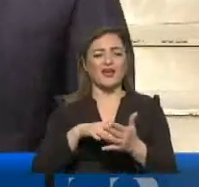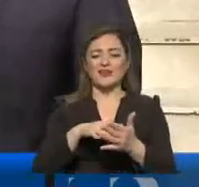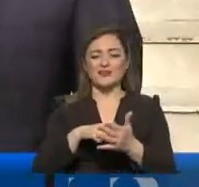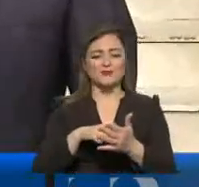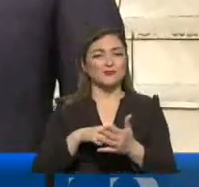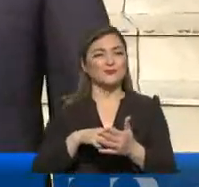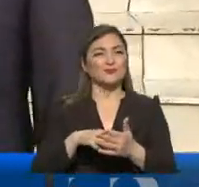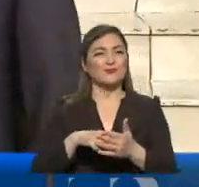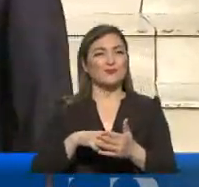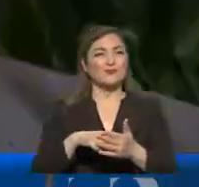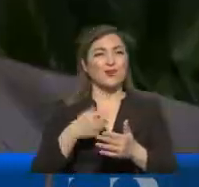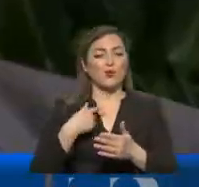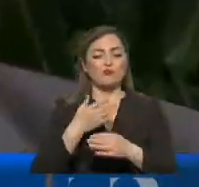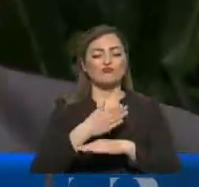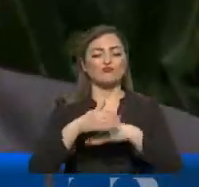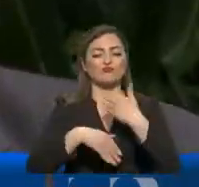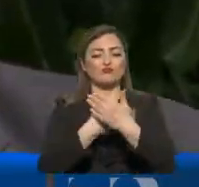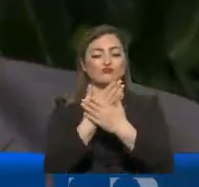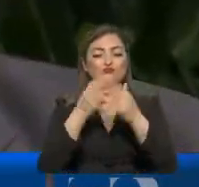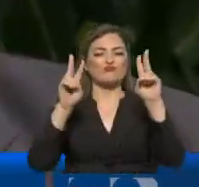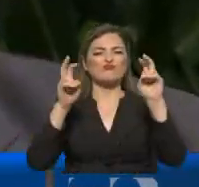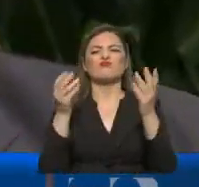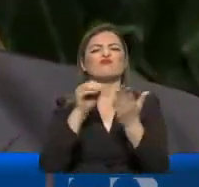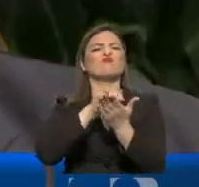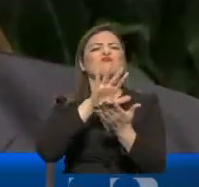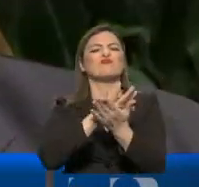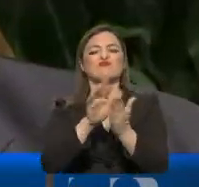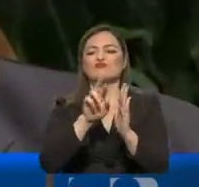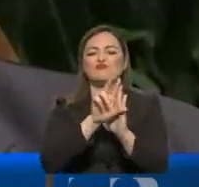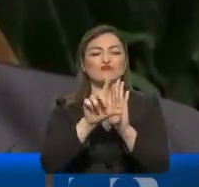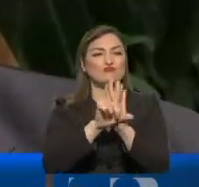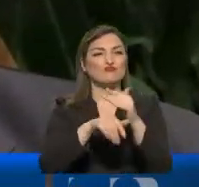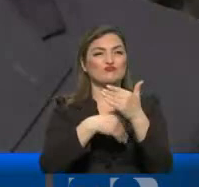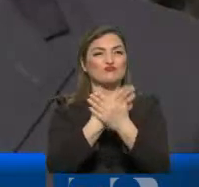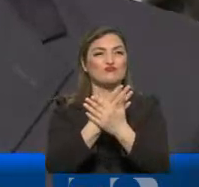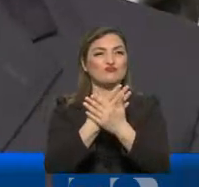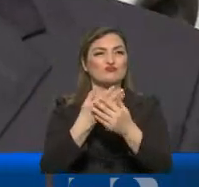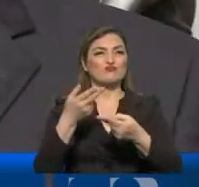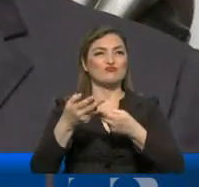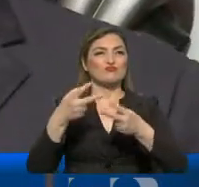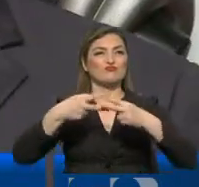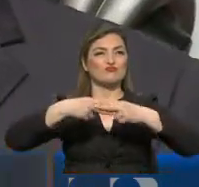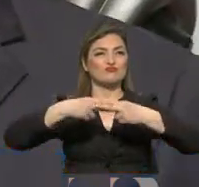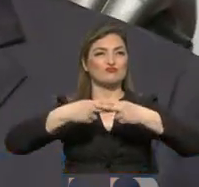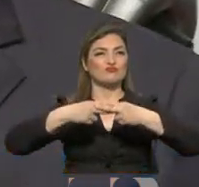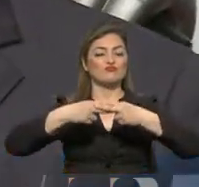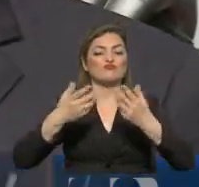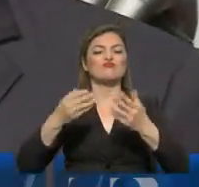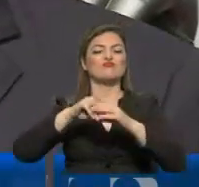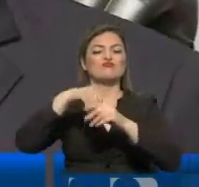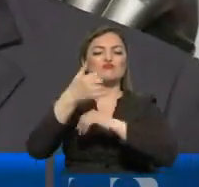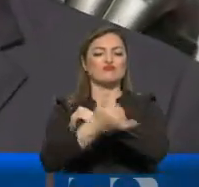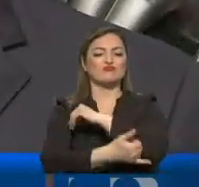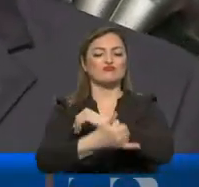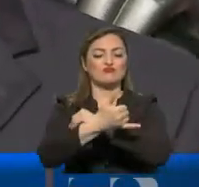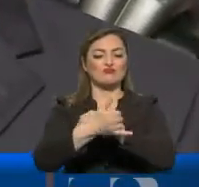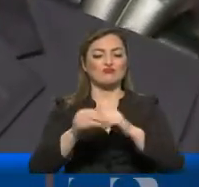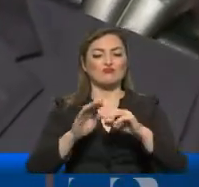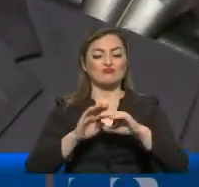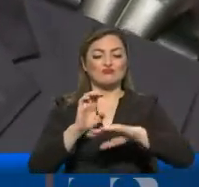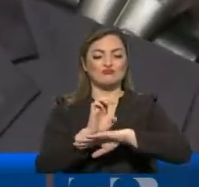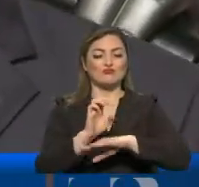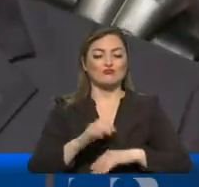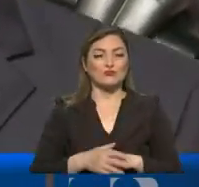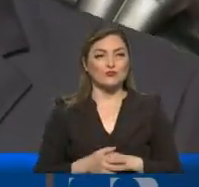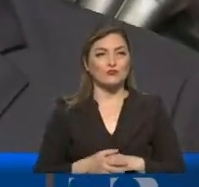sus acciones en este gobierno. Mauricio Montalvo reafirma así su compromiso. Ecuador estará abierto a todo, lo ha manifestado el presidente Lasso,